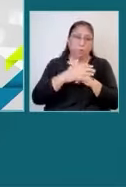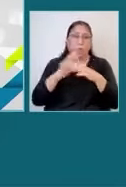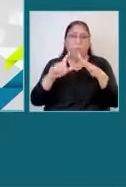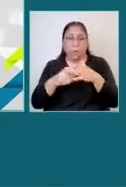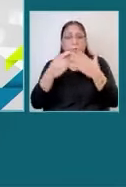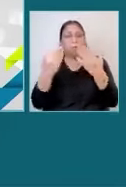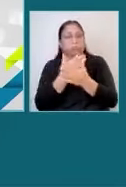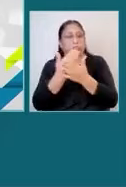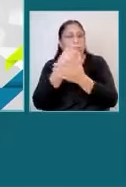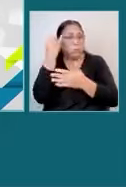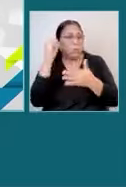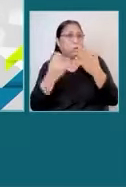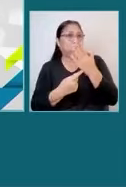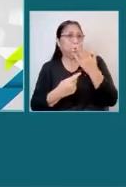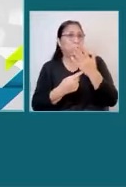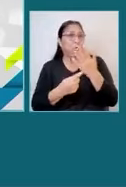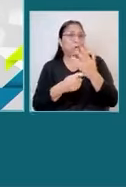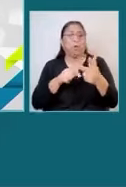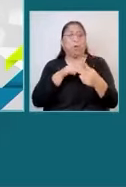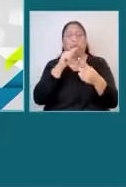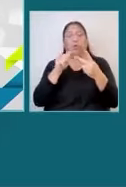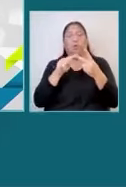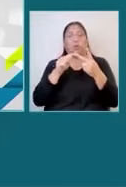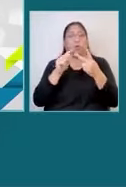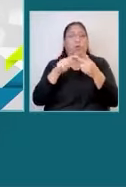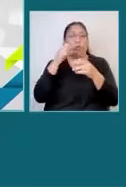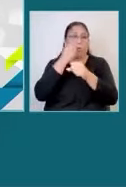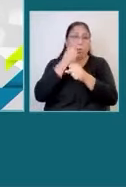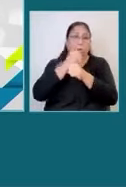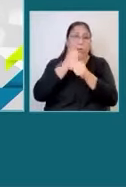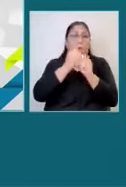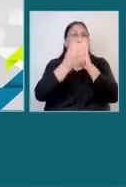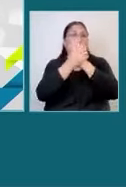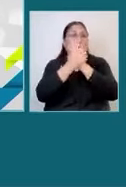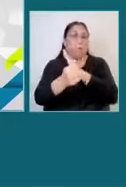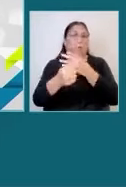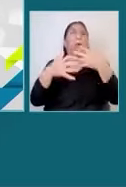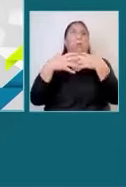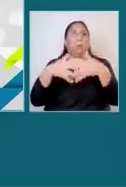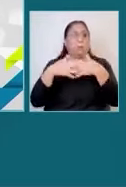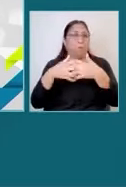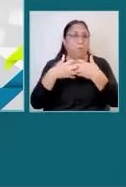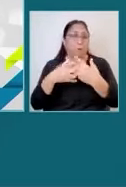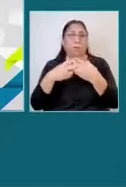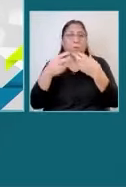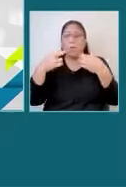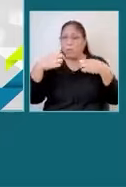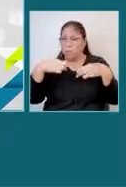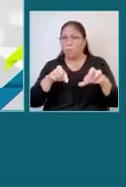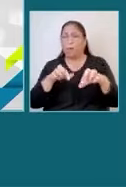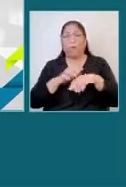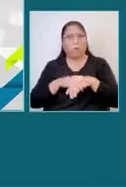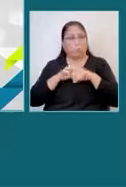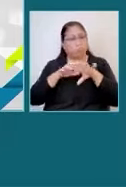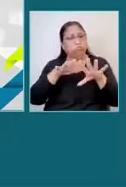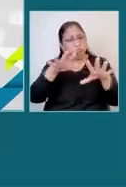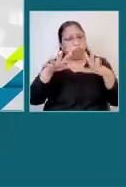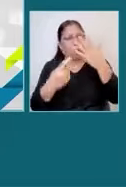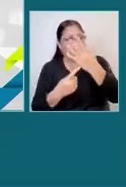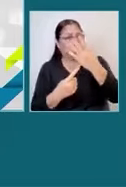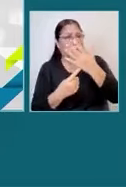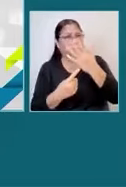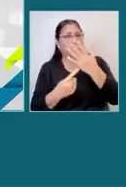innovador. También se trabaja en lo que es el desarrollo de capacidades empresariales que permitan transparencia y extensionismo tecnológico, entre